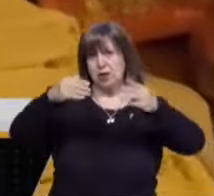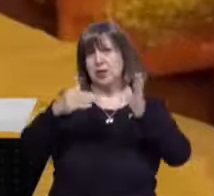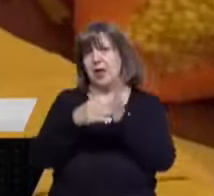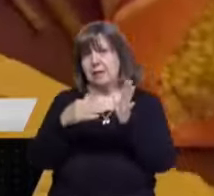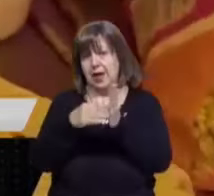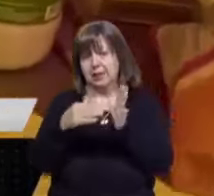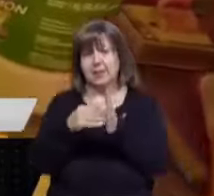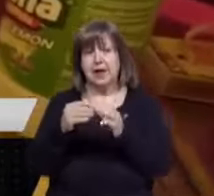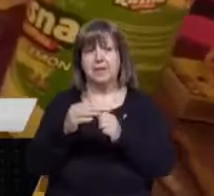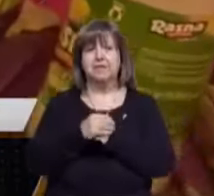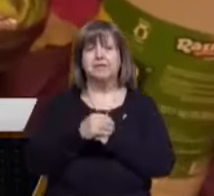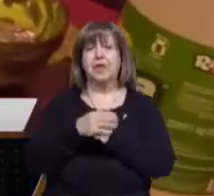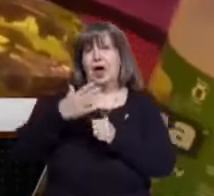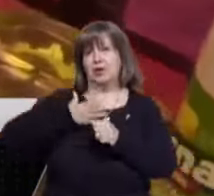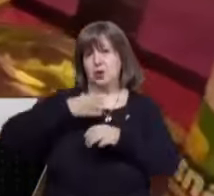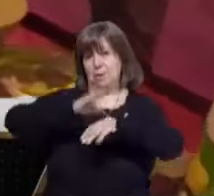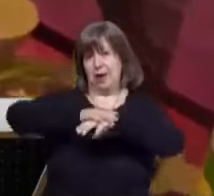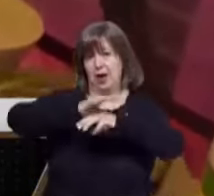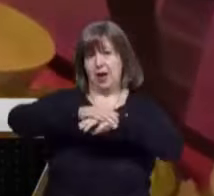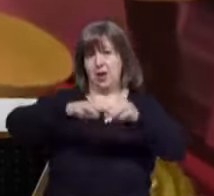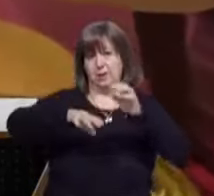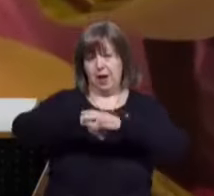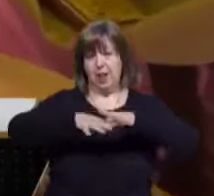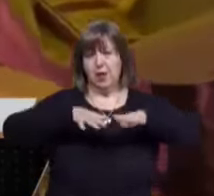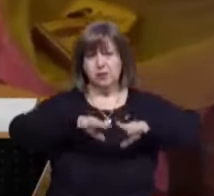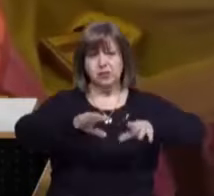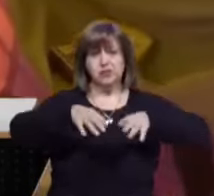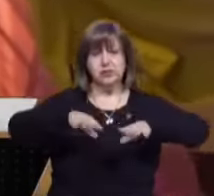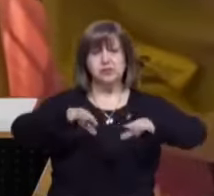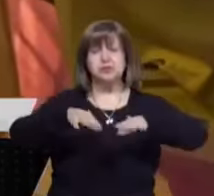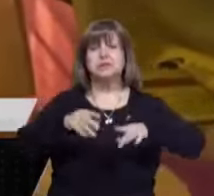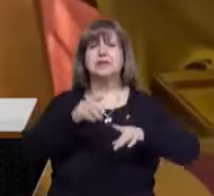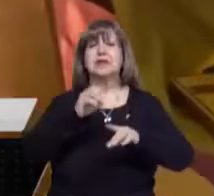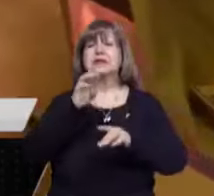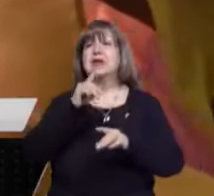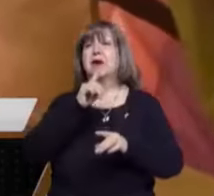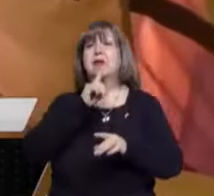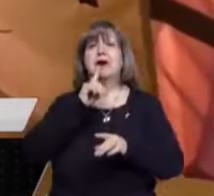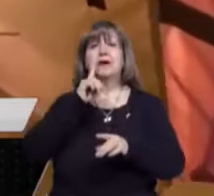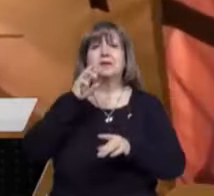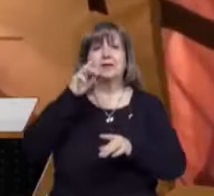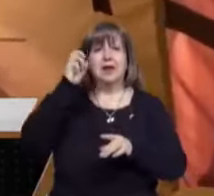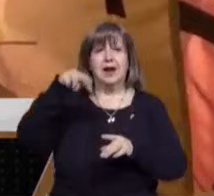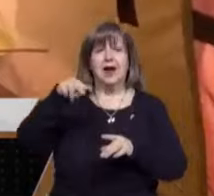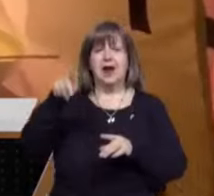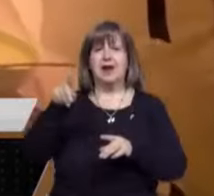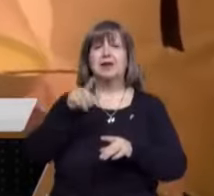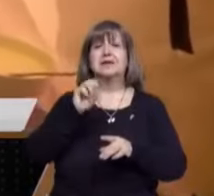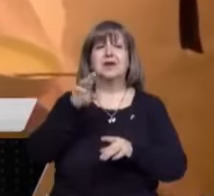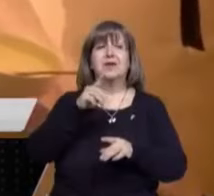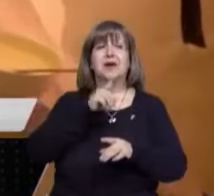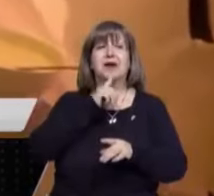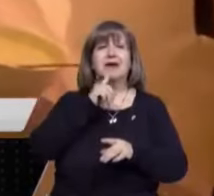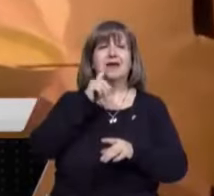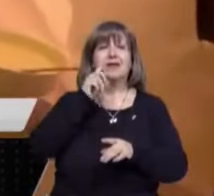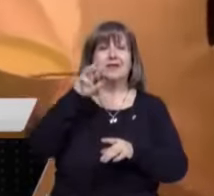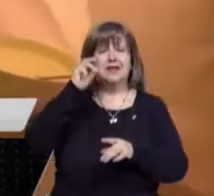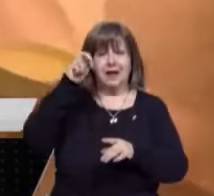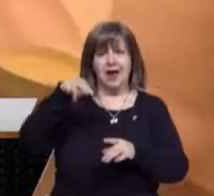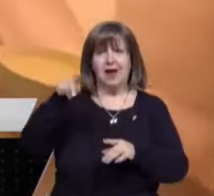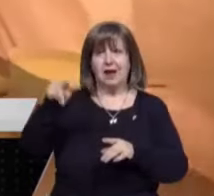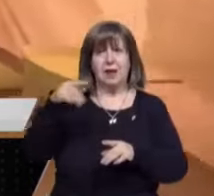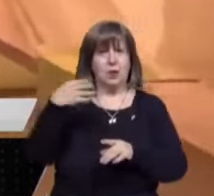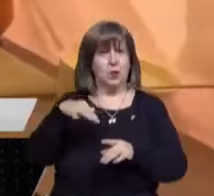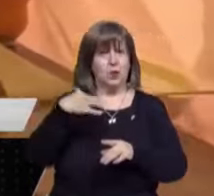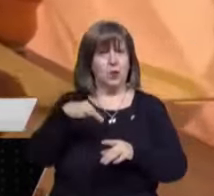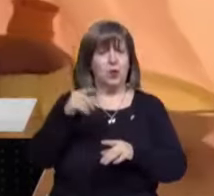Bueno, acá está Tirén, que es un cocinero que trabaja en otra montaña. Es muy, muy bueno, Tirén. Es el mejor.